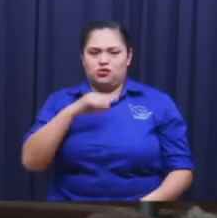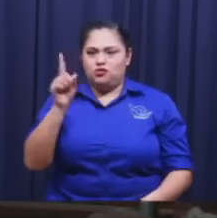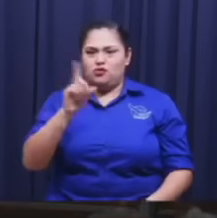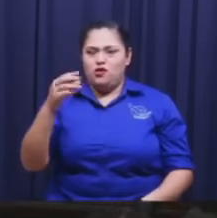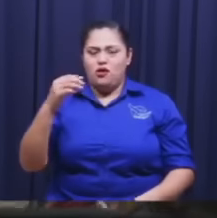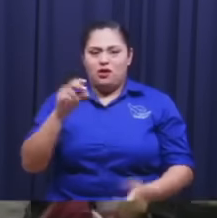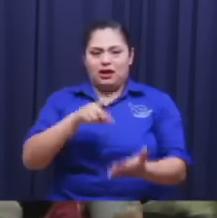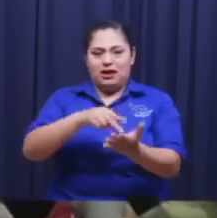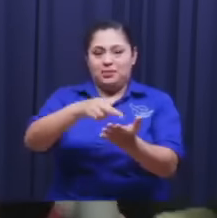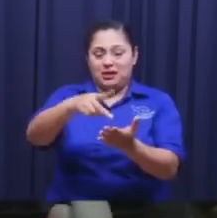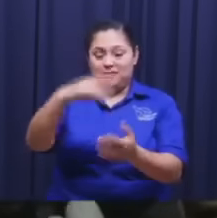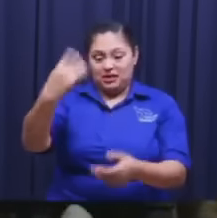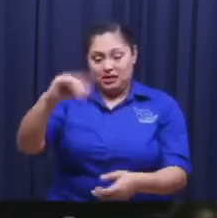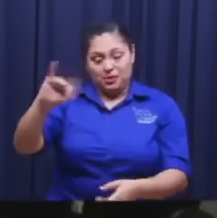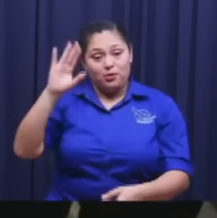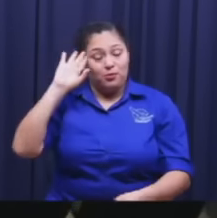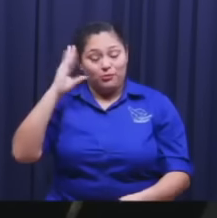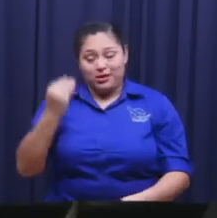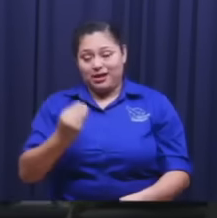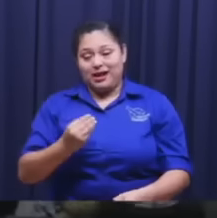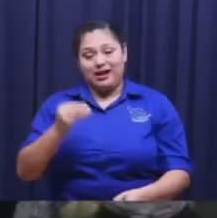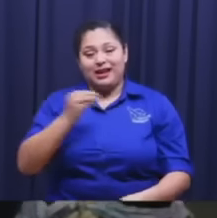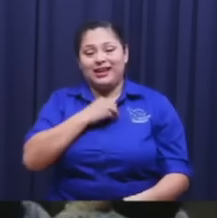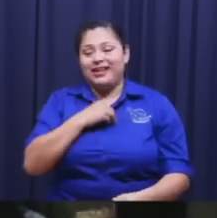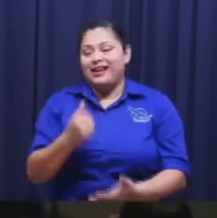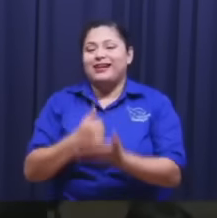otro tenía pie plano, pero la verdad es que yo no aguantaba tampoco.